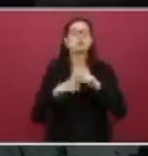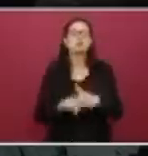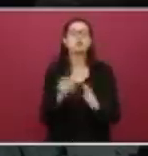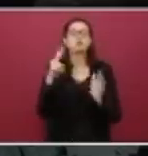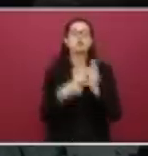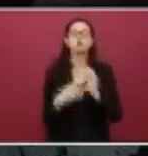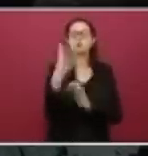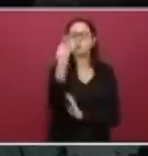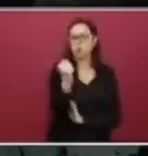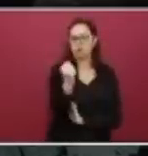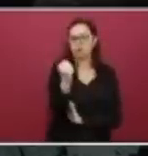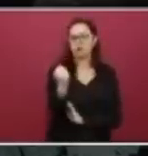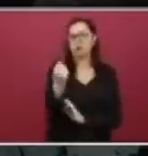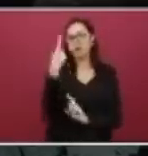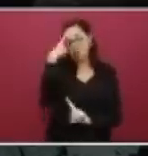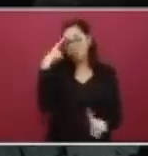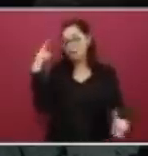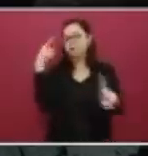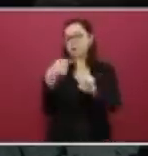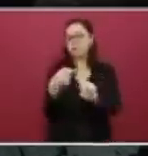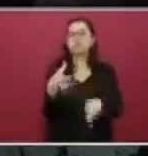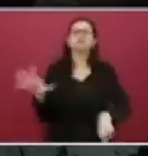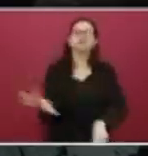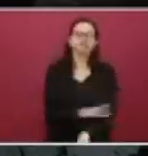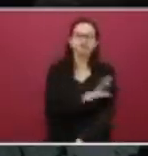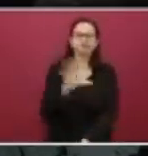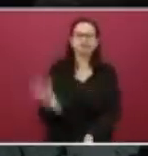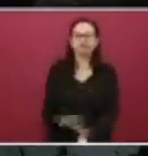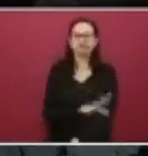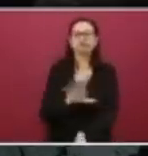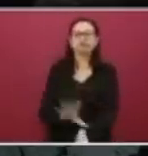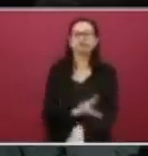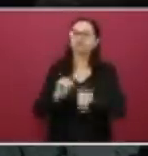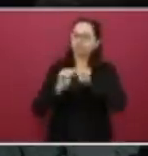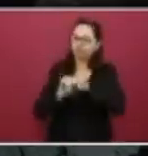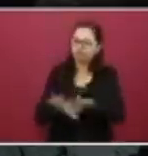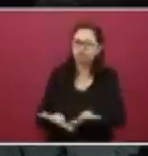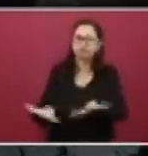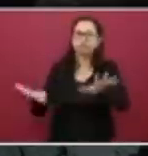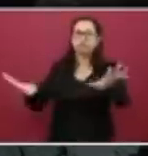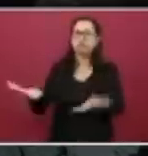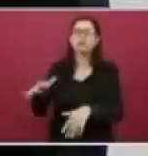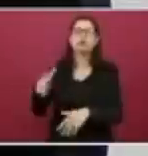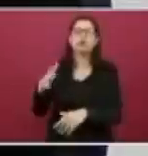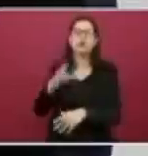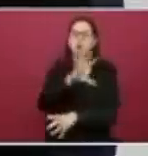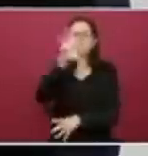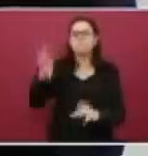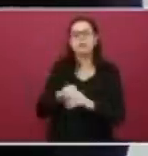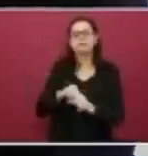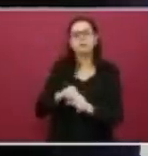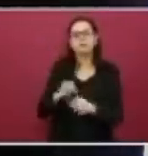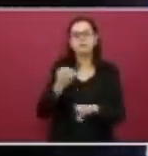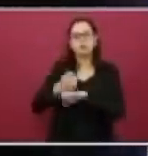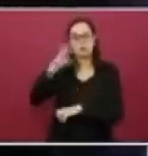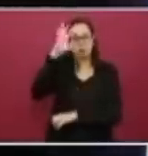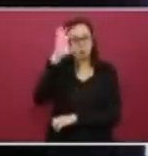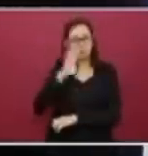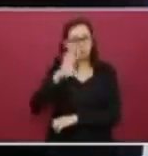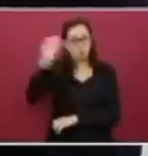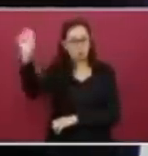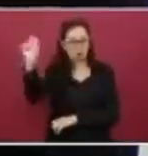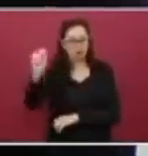el objetivo de generar la energía eléctrica necesaria para el consumo directo del estado de morelos la única enfría del país que no